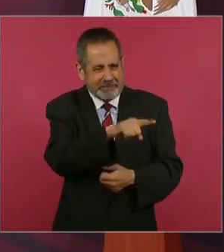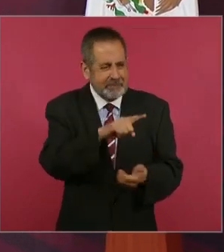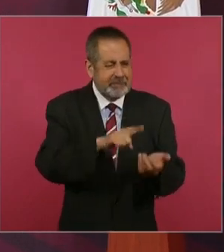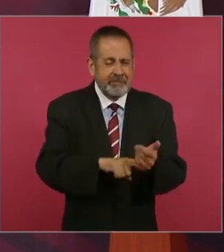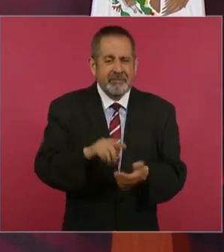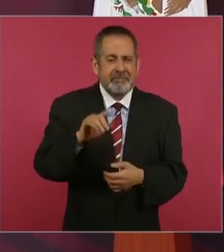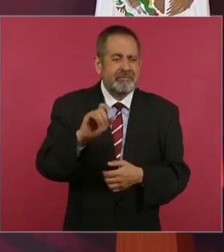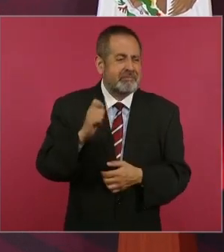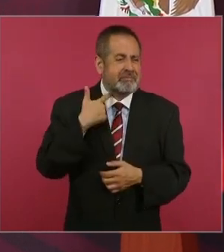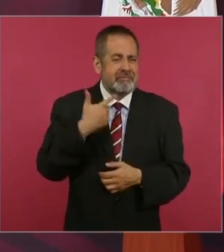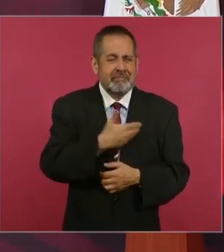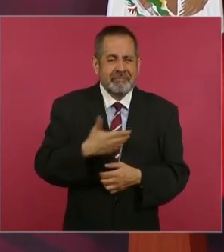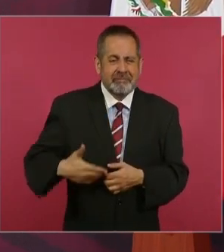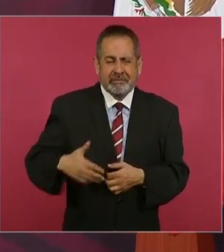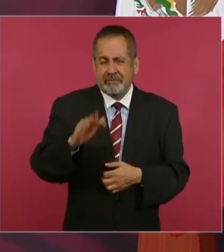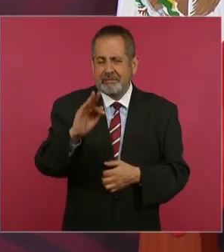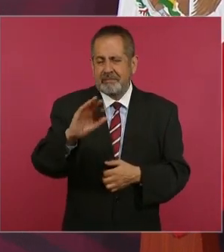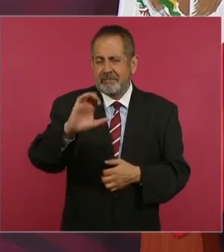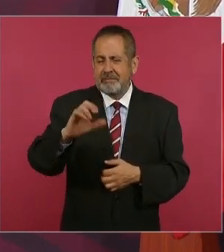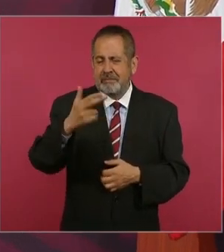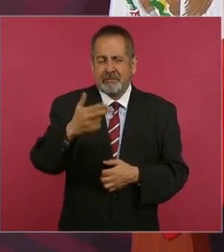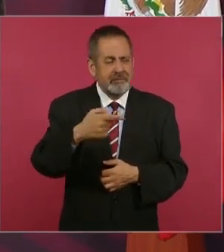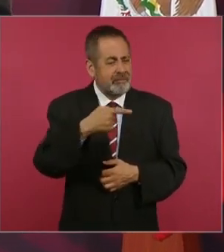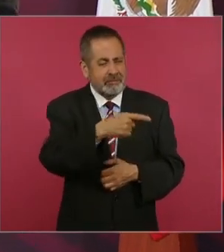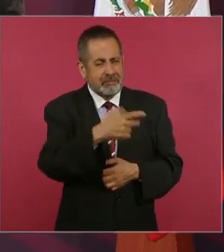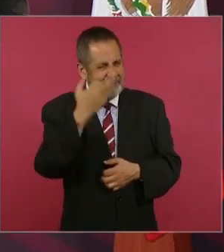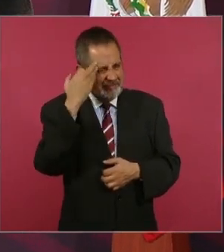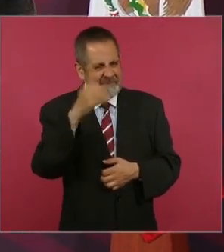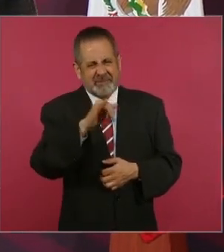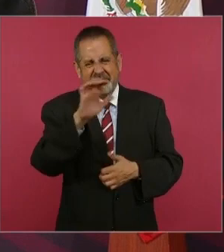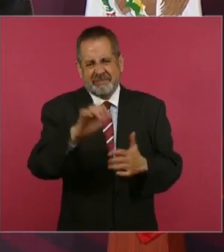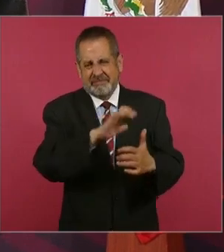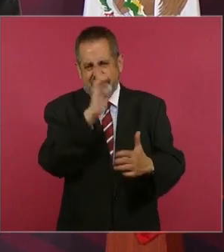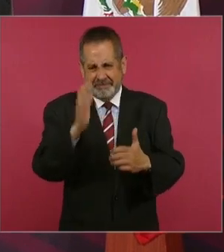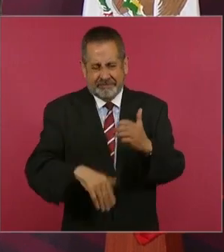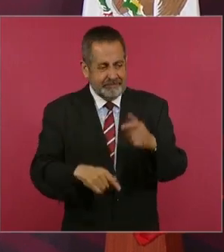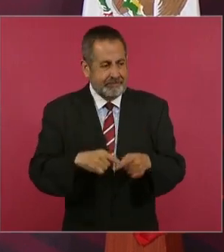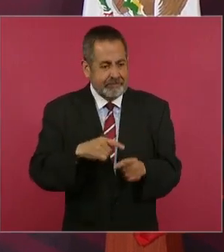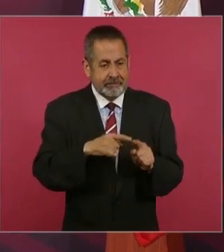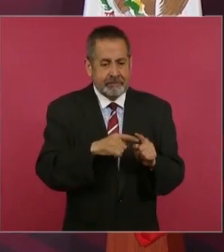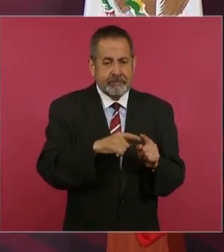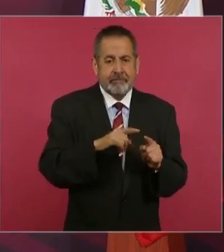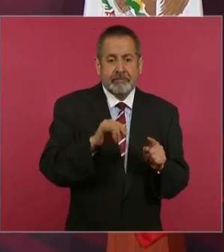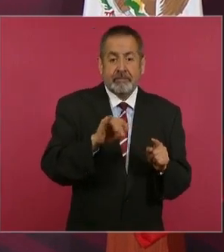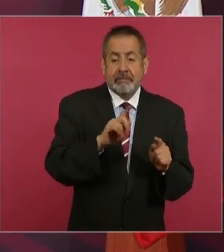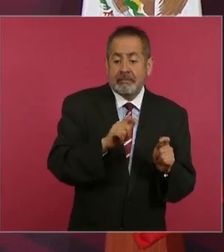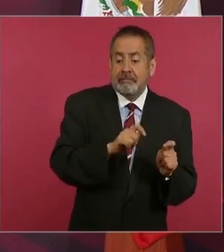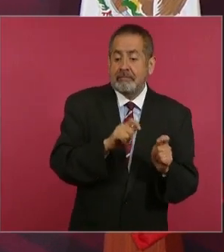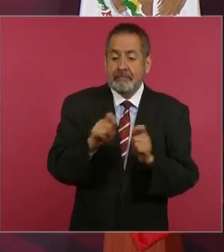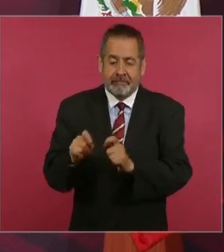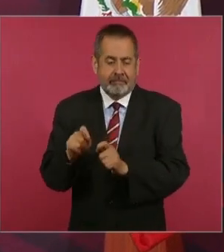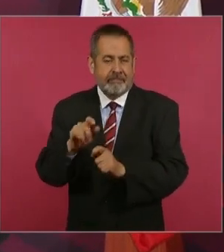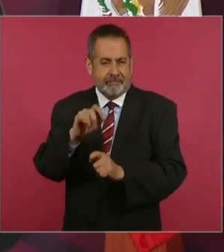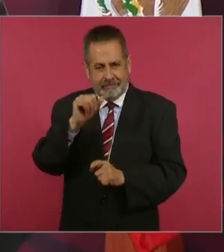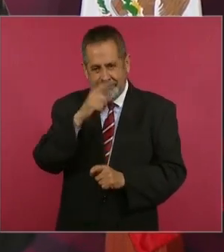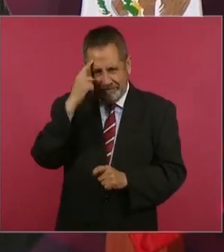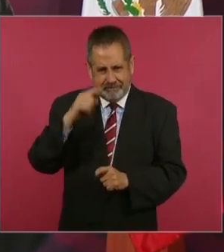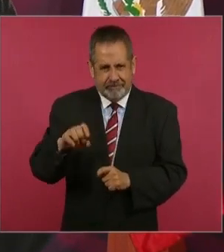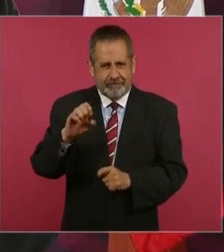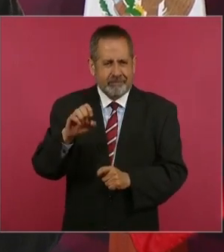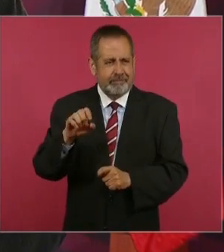Calderón al final ya cuando el licenciado Peña Nieto es presidente electo